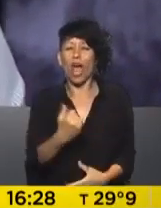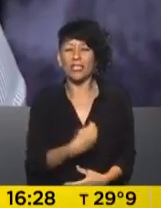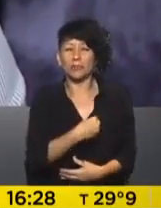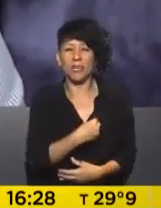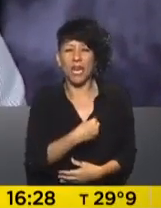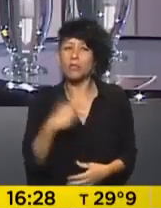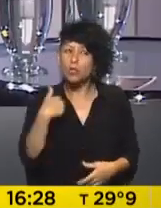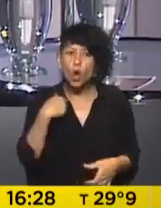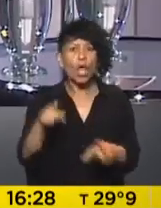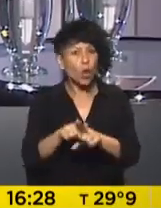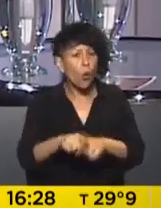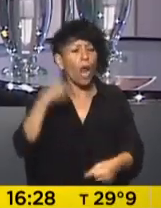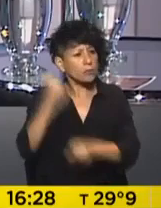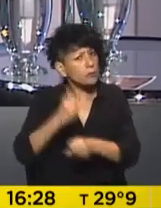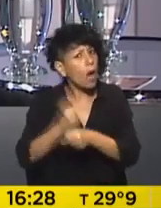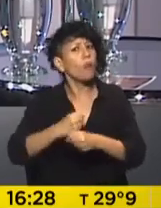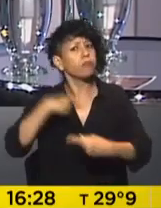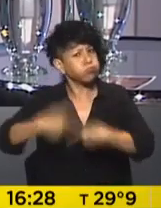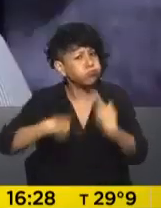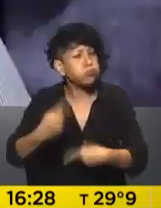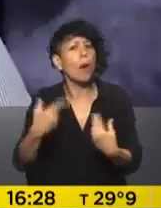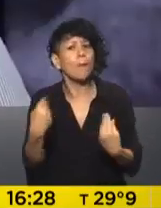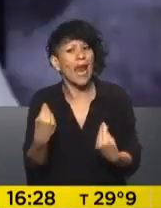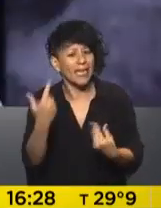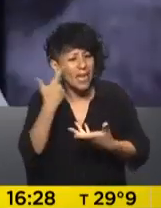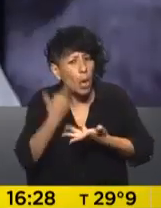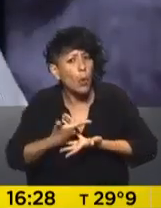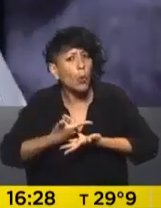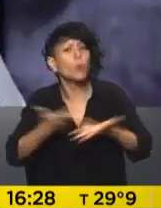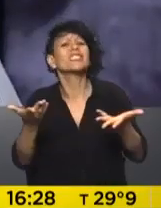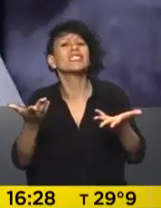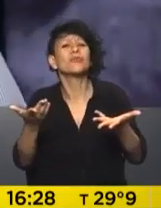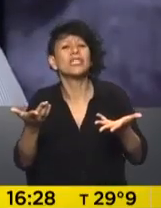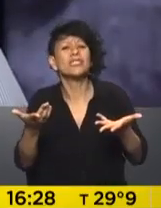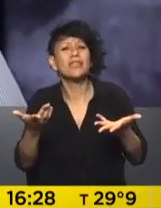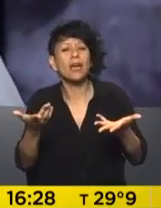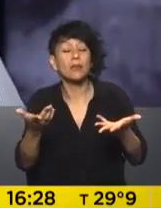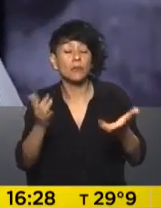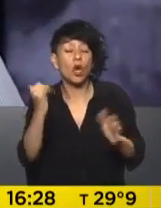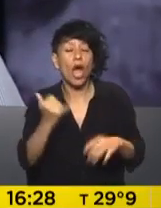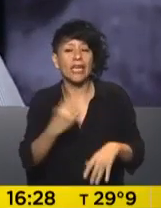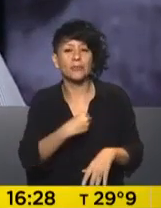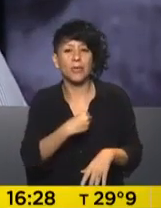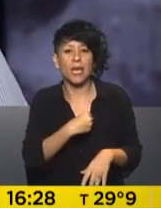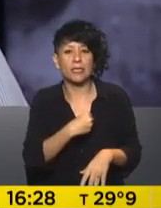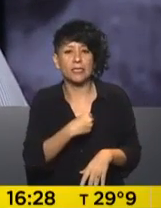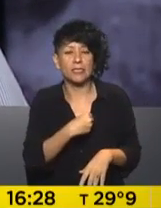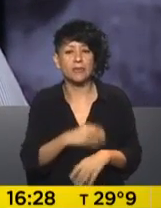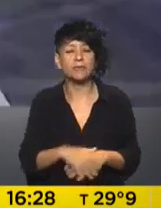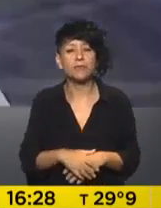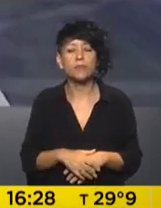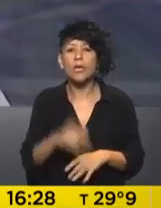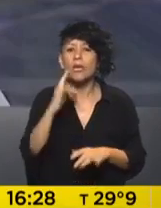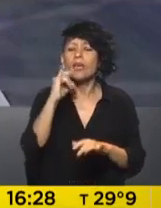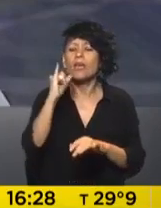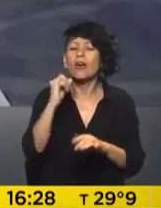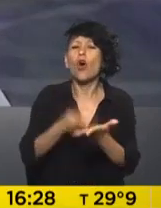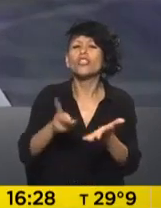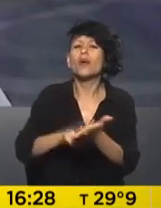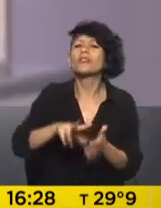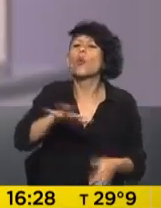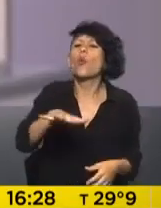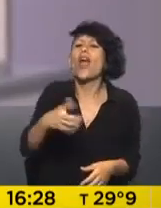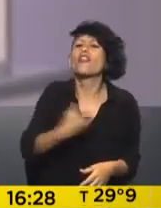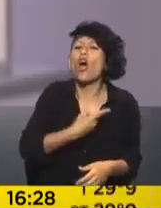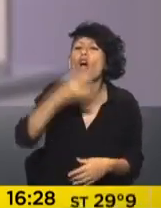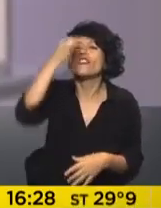trabajando para que se visibilice de alguna manera, pero por suerte con esperanza. Qué bueno. Sol, ¿recordamos dónde están y cuántas funciones quedan